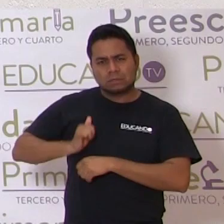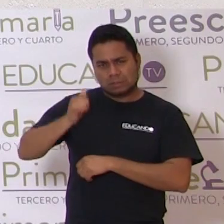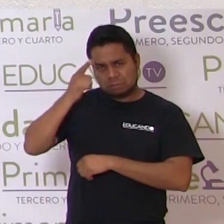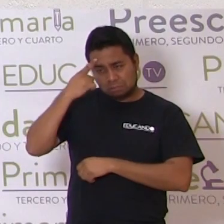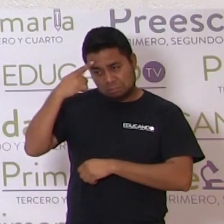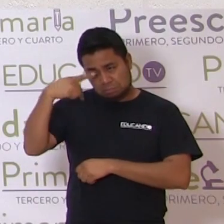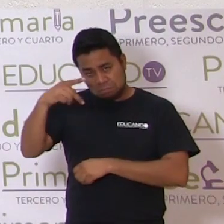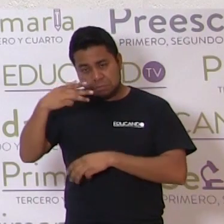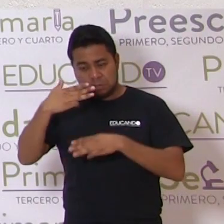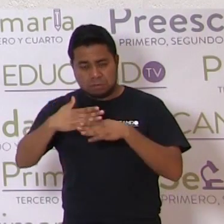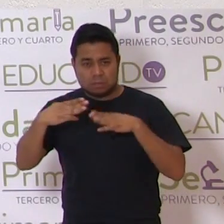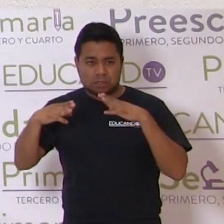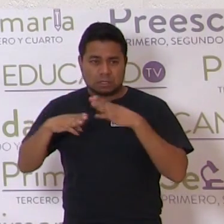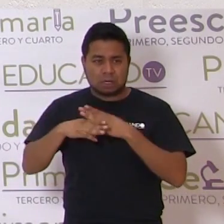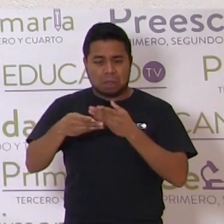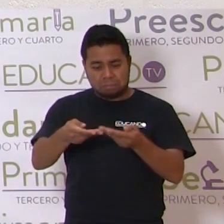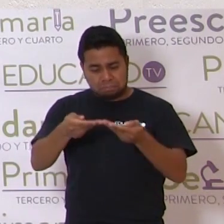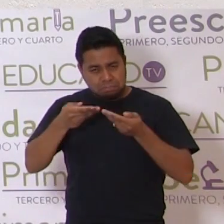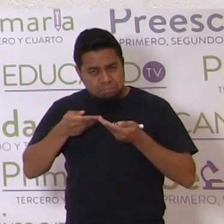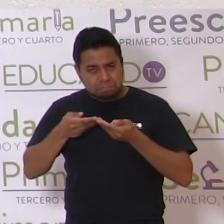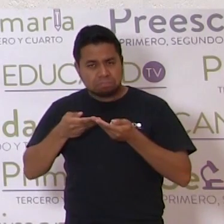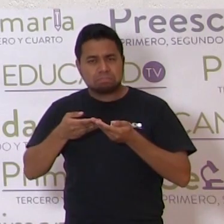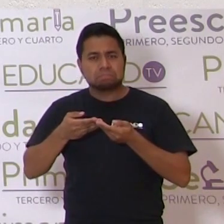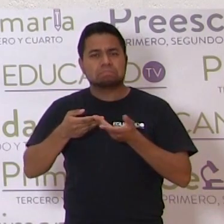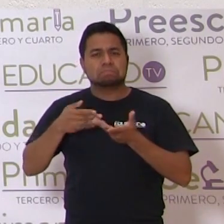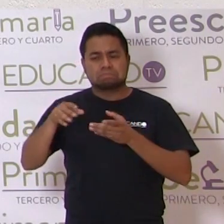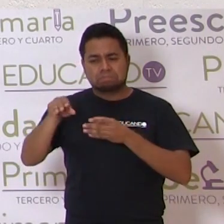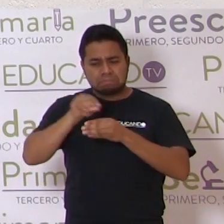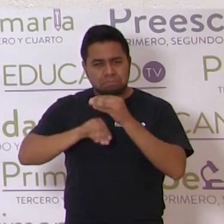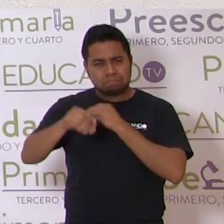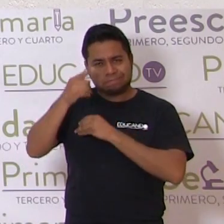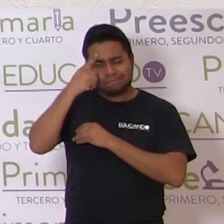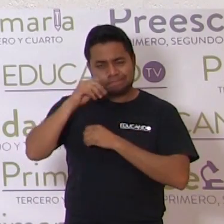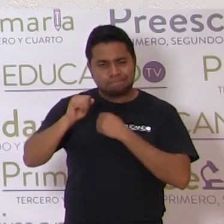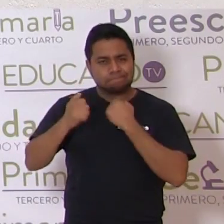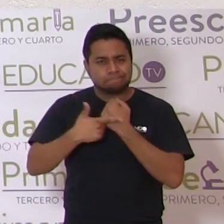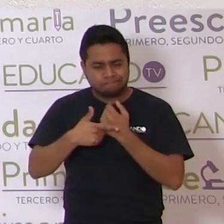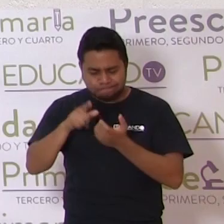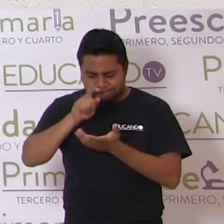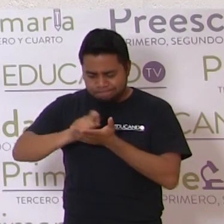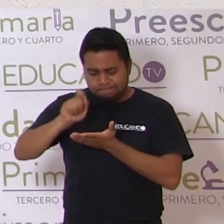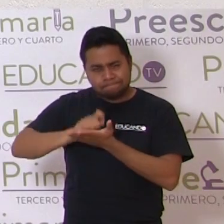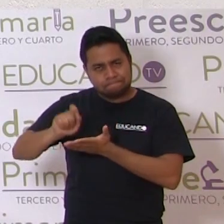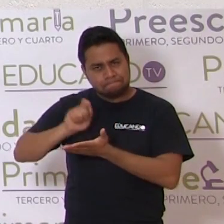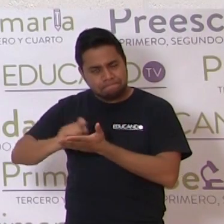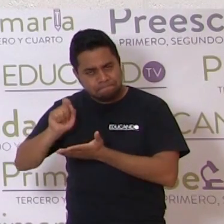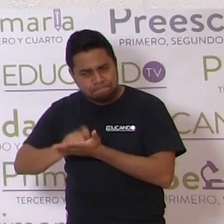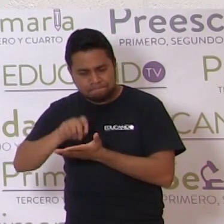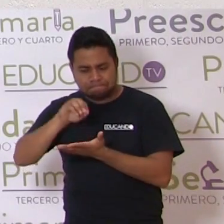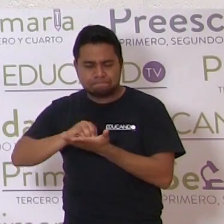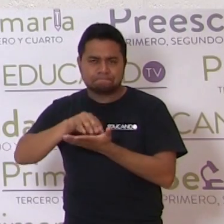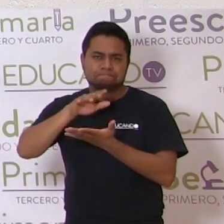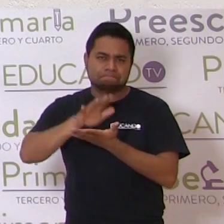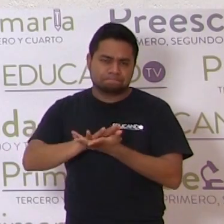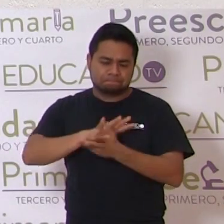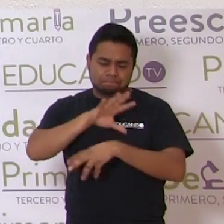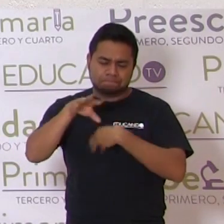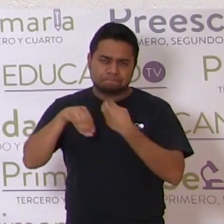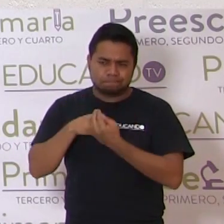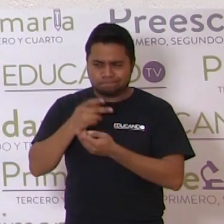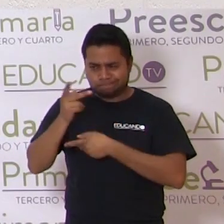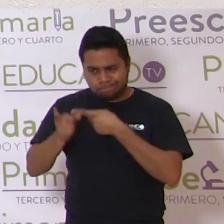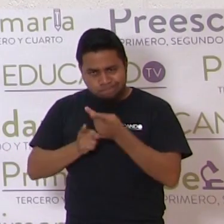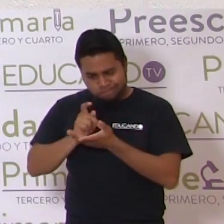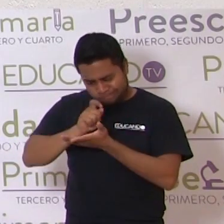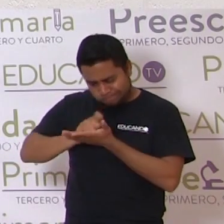saquen sus útiles escolares para que puedan hacer cualquier tipo de anotación, notas,